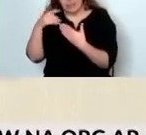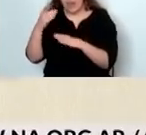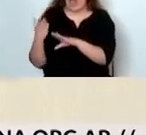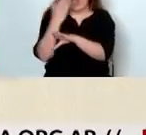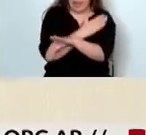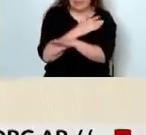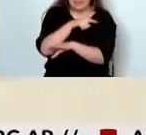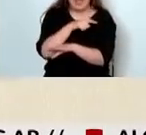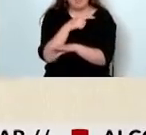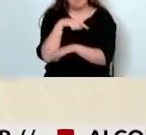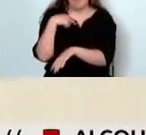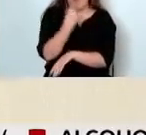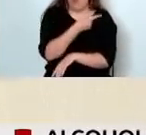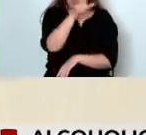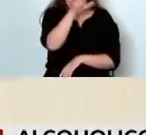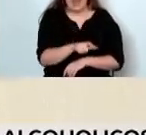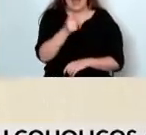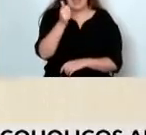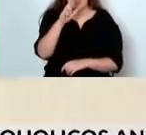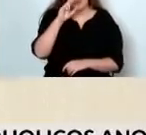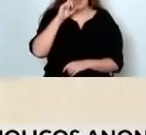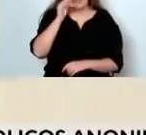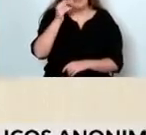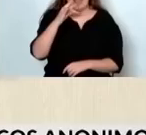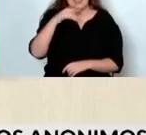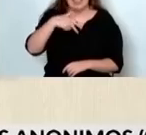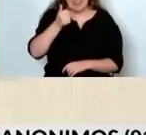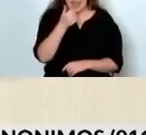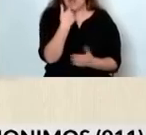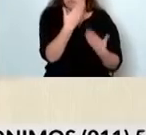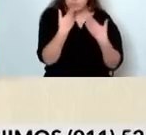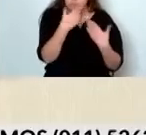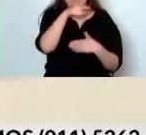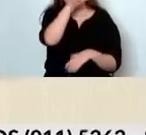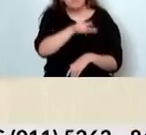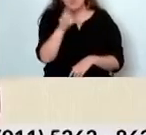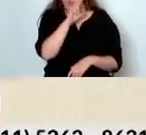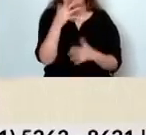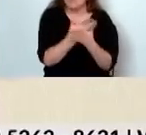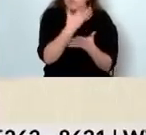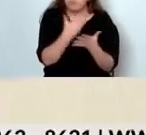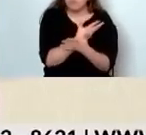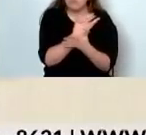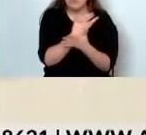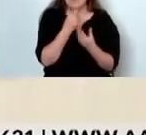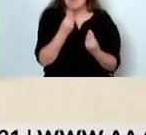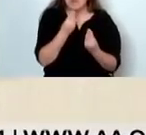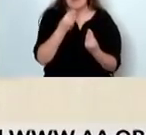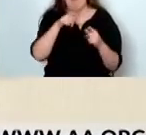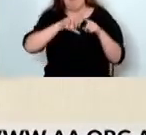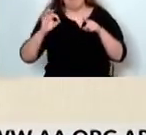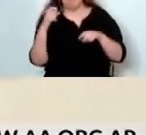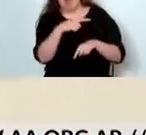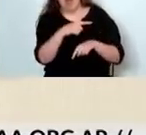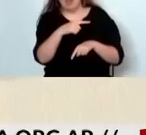que también tuve el placer de tener con Ariana. Ariana padeció, sufrió el suicidio de su hermano. Hoy